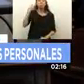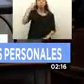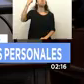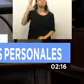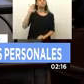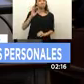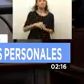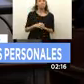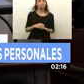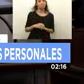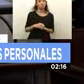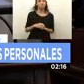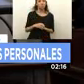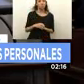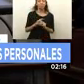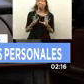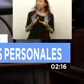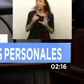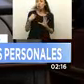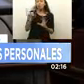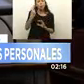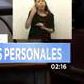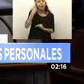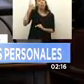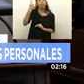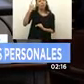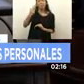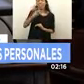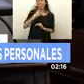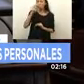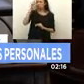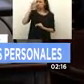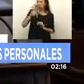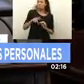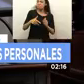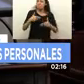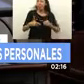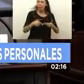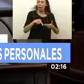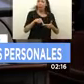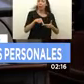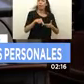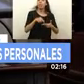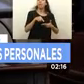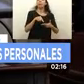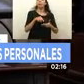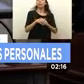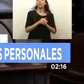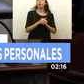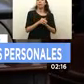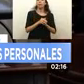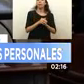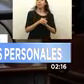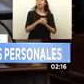ocurrió se nos se nos ocurrió llevar adelante tener las las